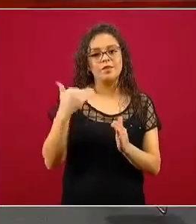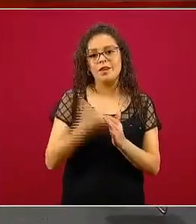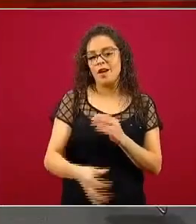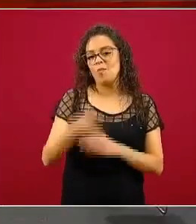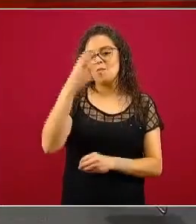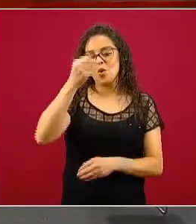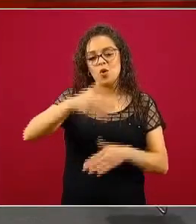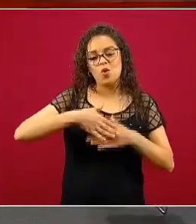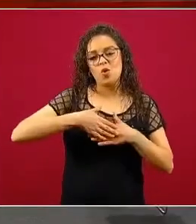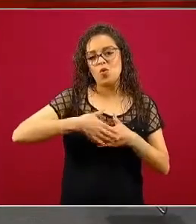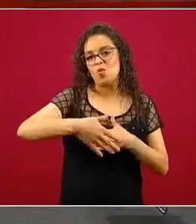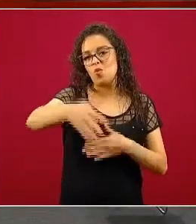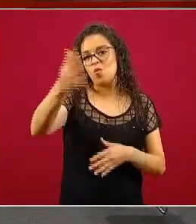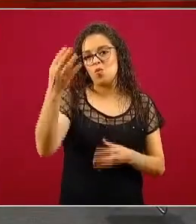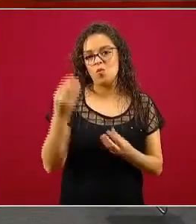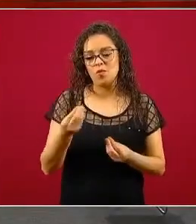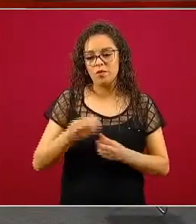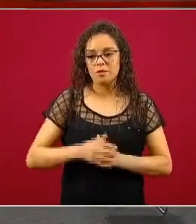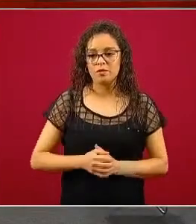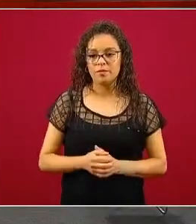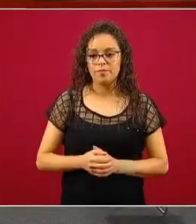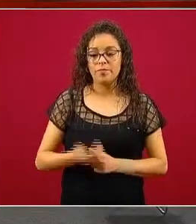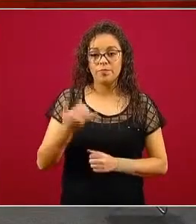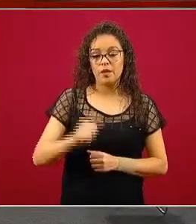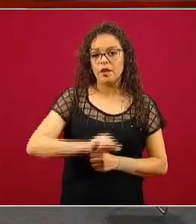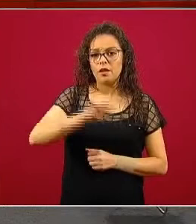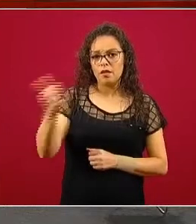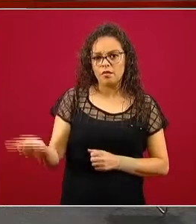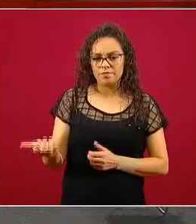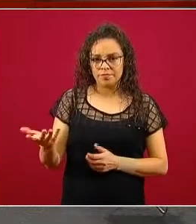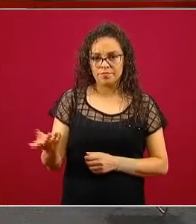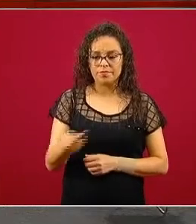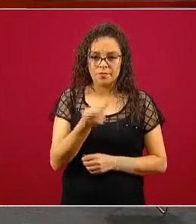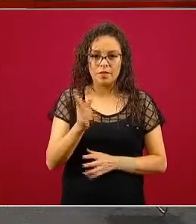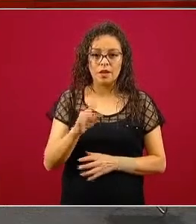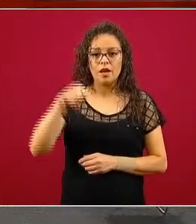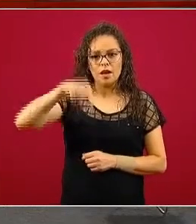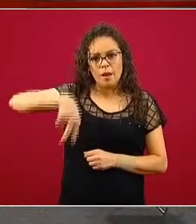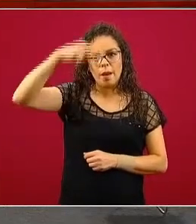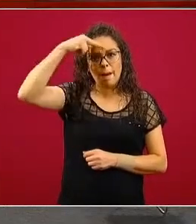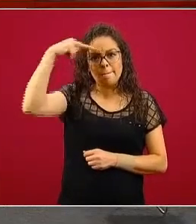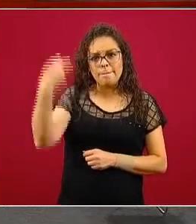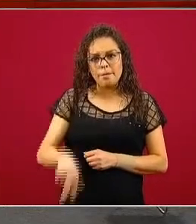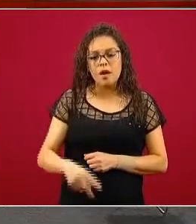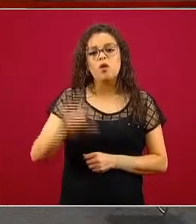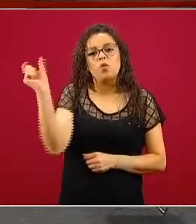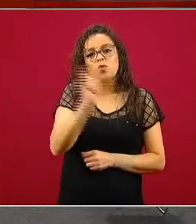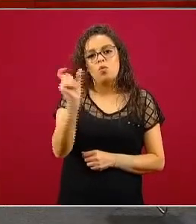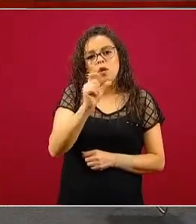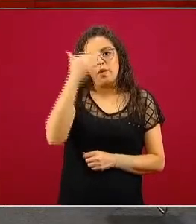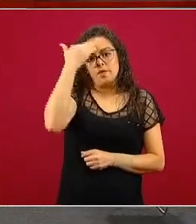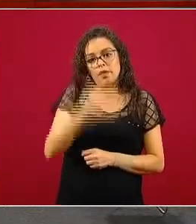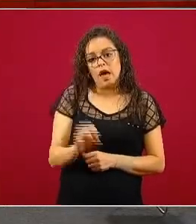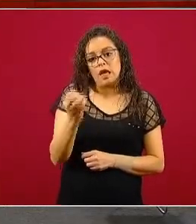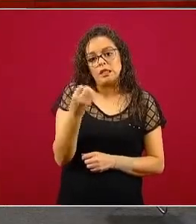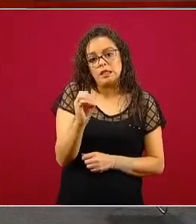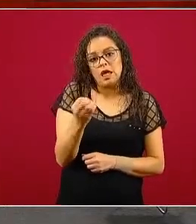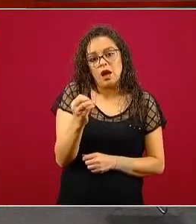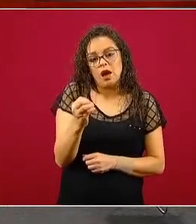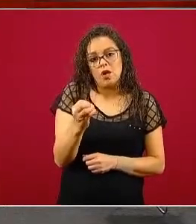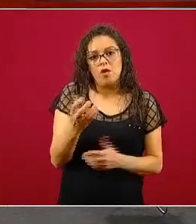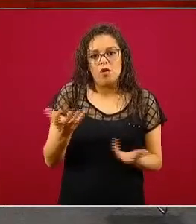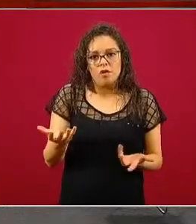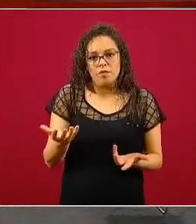quizá resultará consecuente es: ¿y México cuándo va a hacer su encuesta de cero prevalencia? Entonces ya lo hemos comentado, la encuesta nacional de salud y